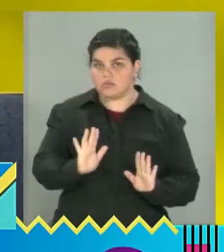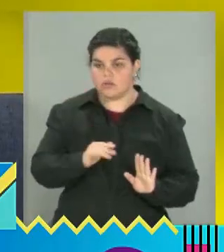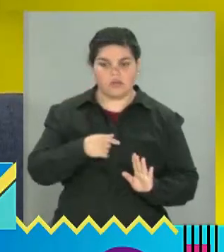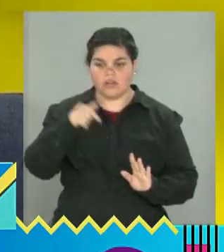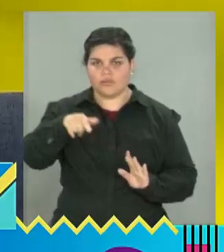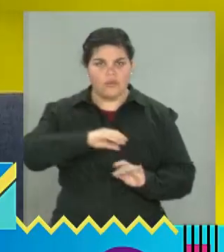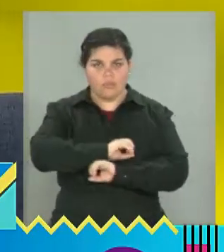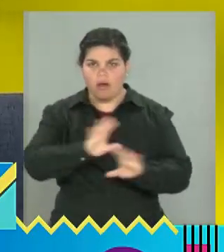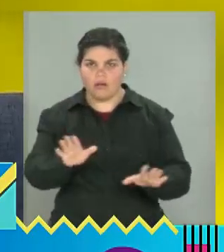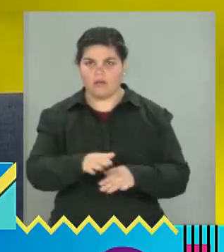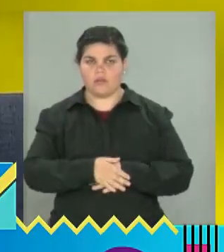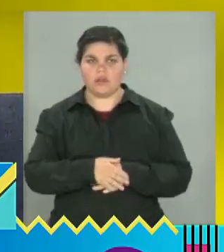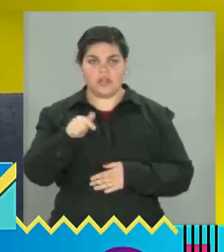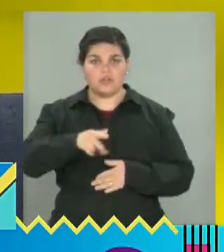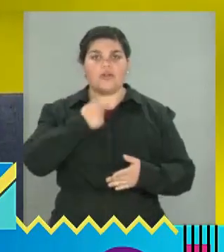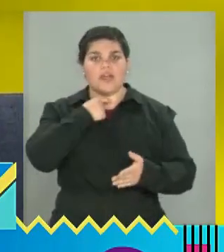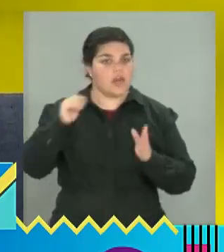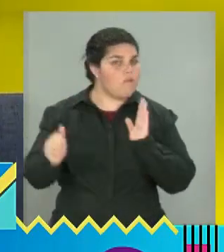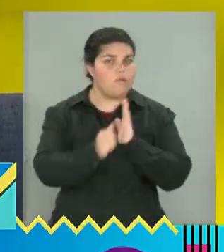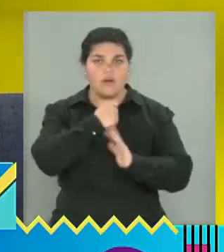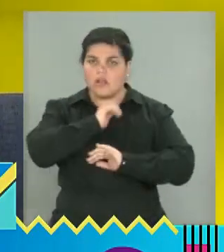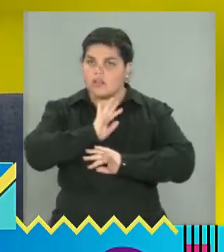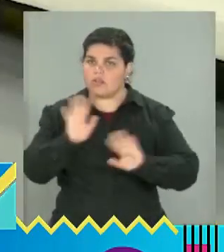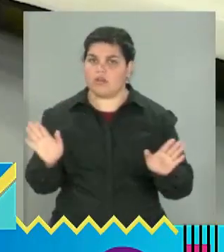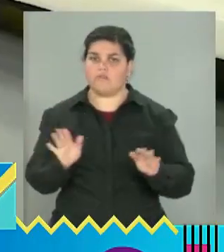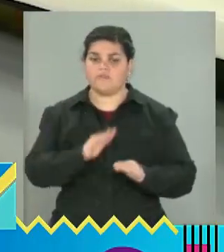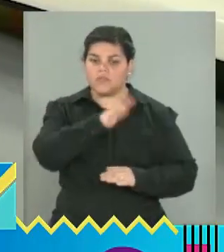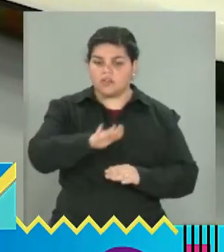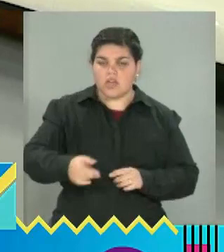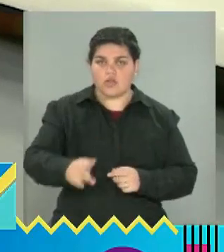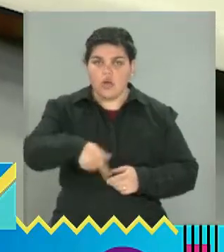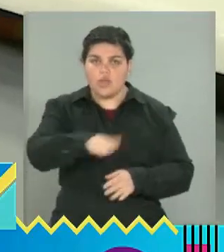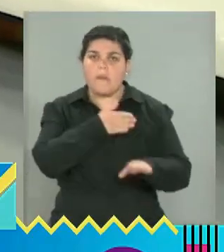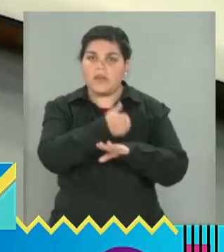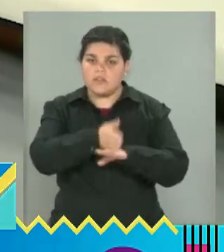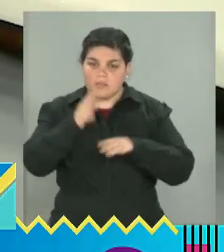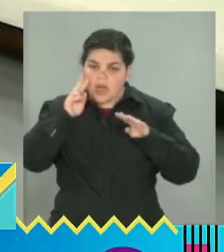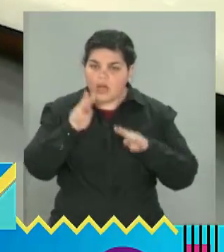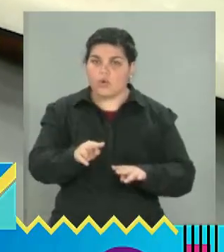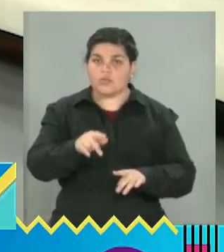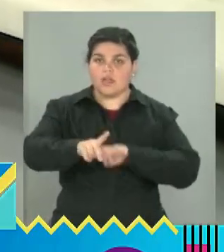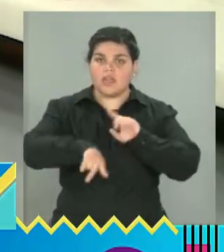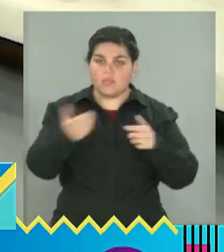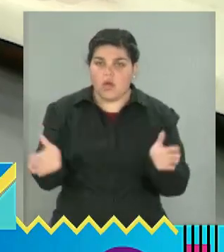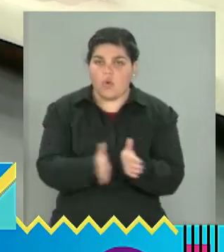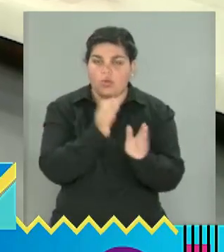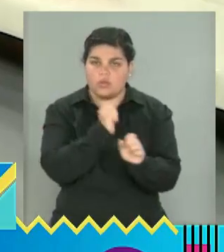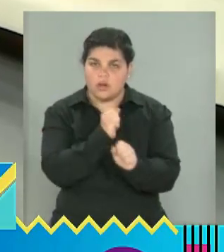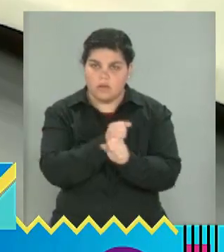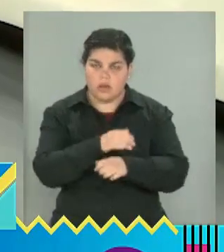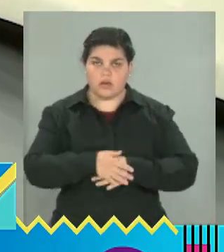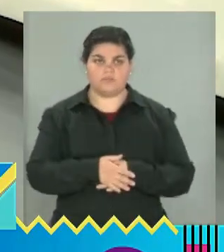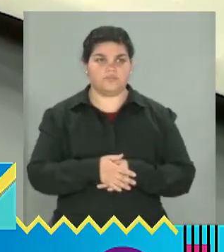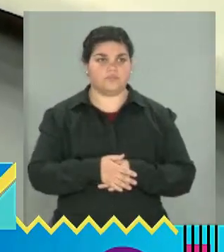y eso es lo que estamos tratando de romper, de que ellos empiecen a participar, escucharlos y poder trabajar con ellos en conjunto. Algo importante también para